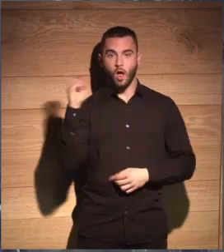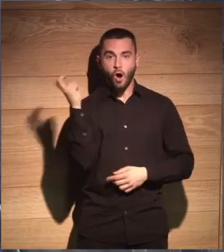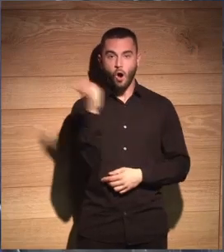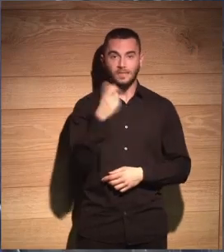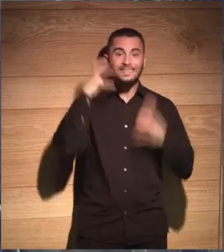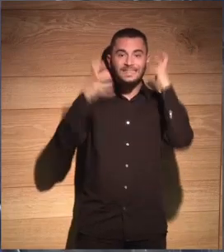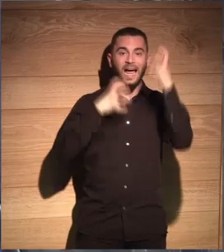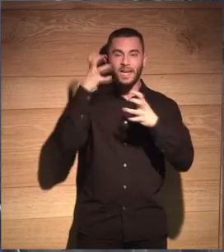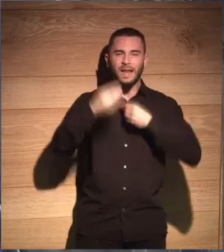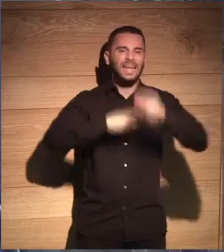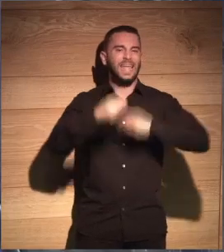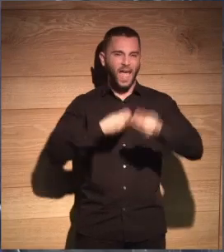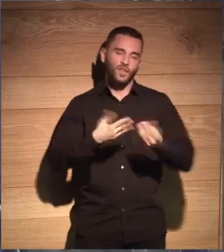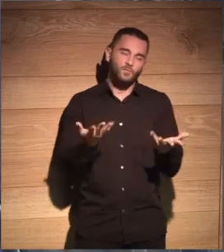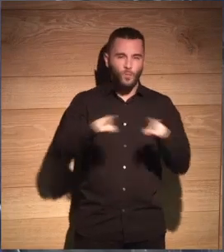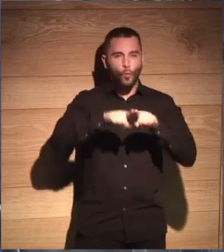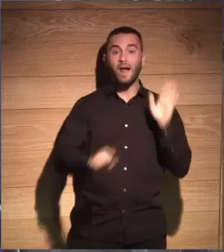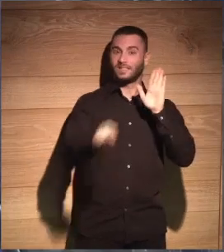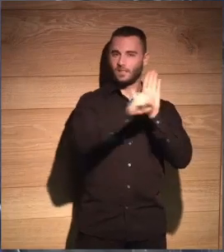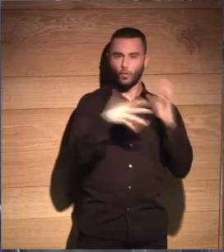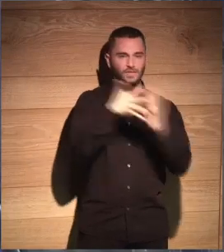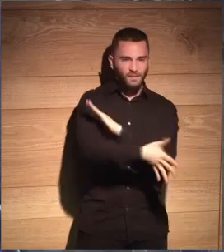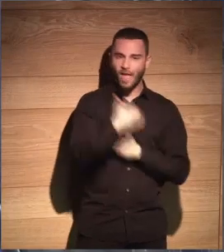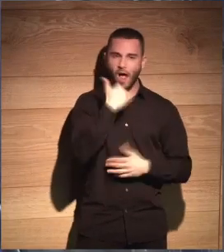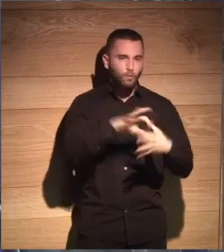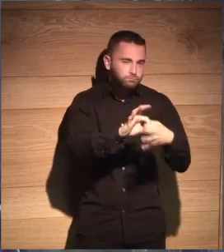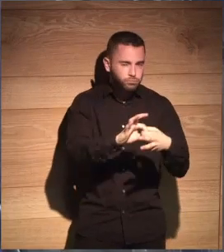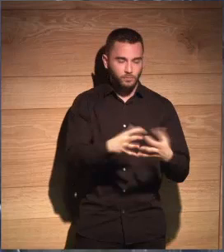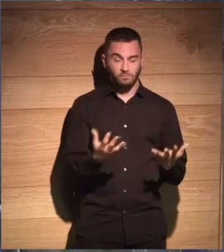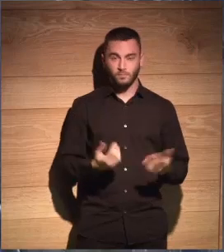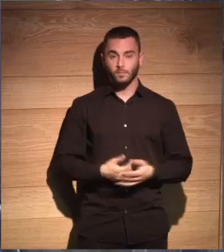lo que hace es una función simbólica, ¿no? Simboliza algo.